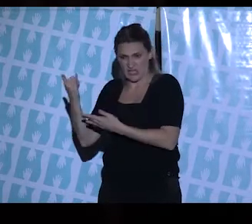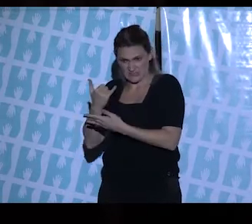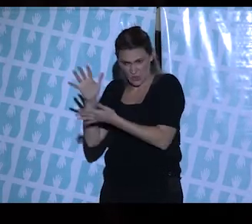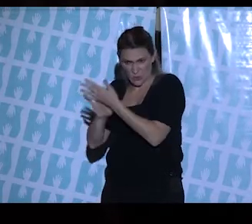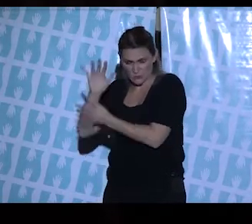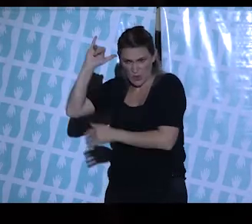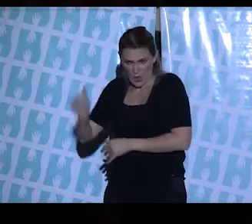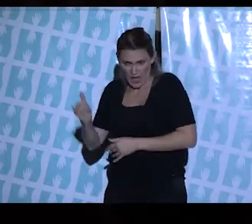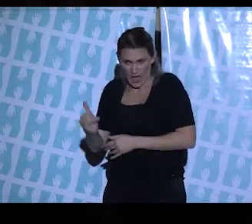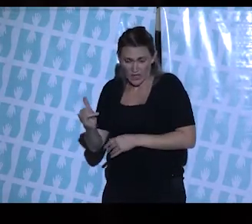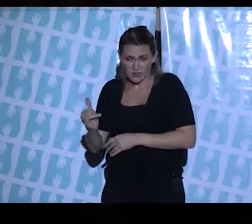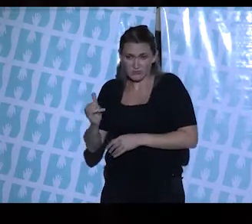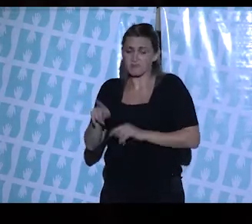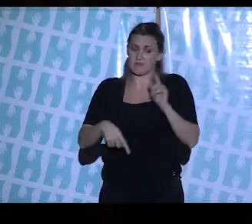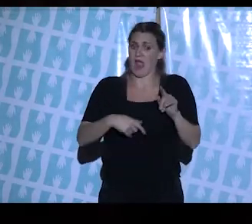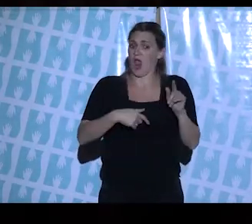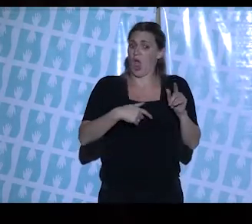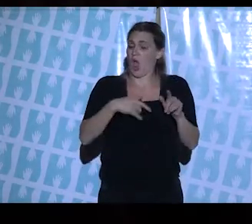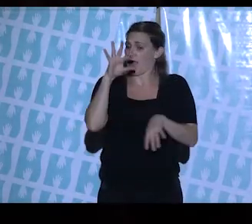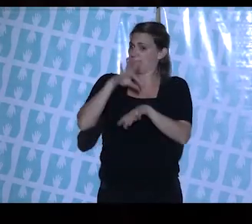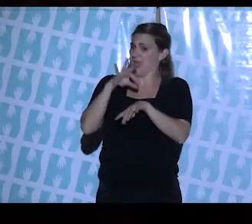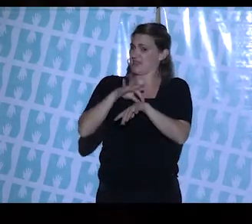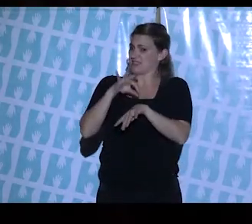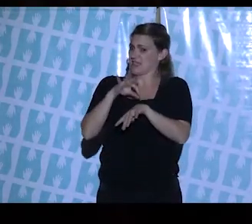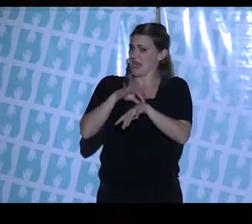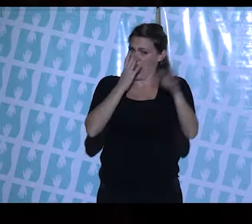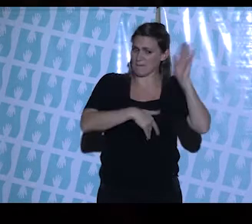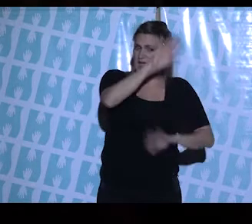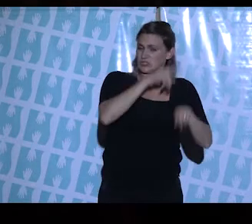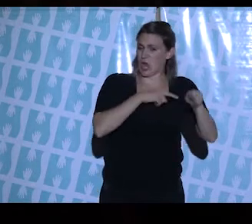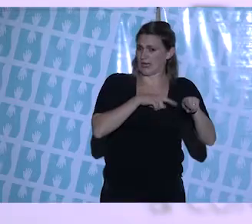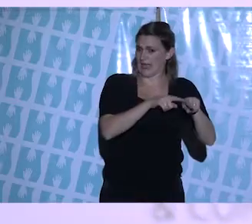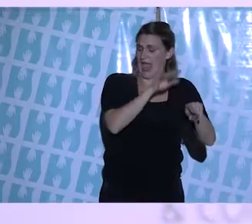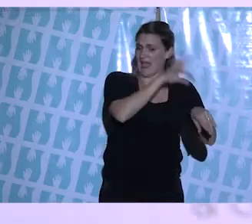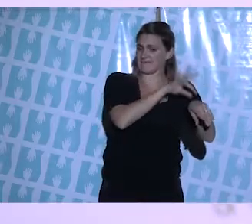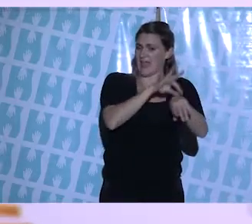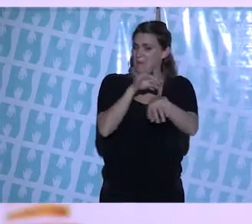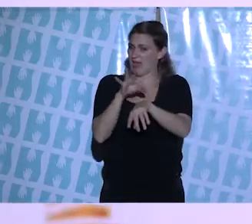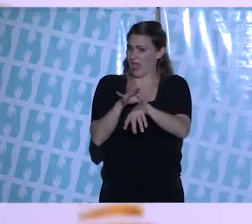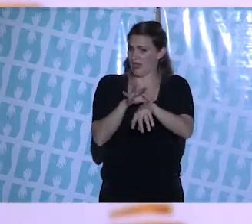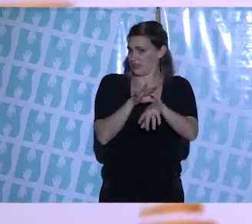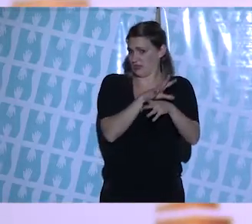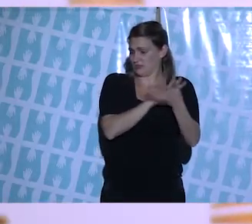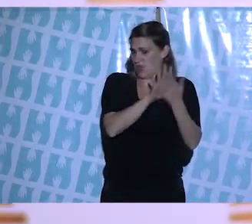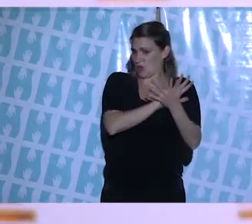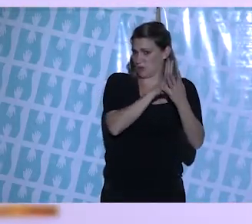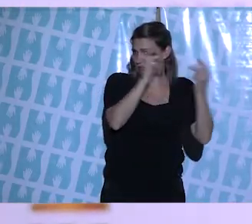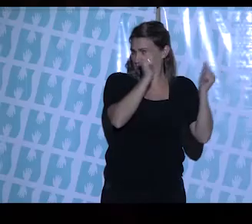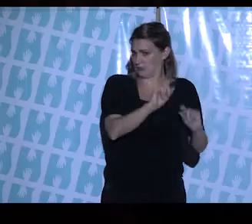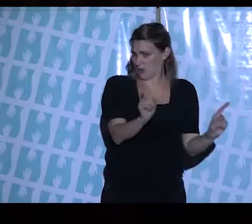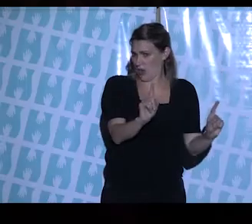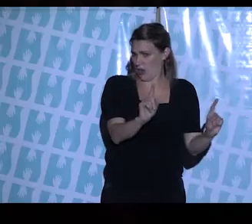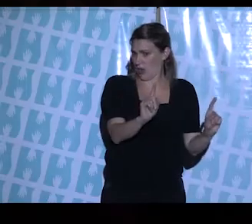crónicas, incurables, pero manejables. Manejables con todos los recursos terapéuticos